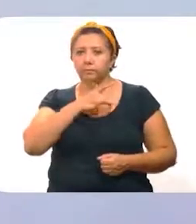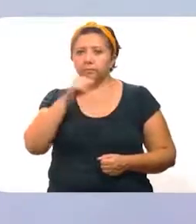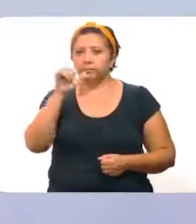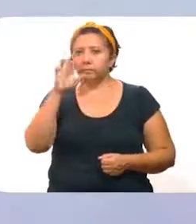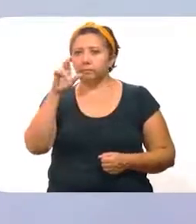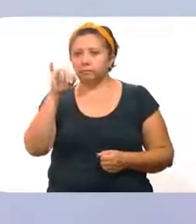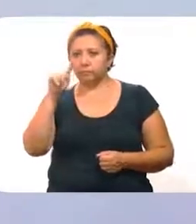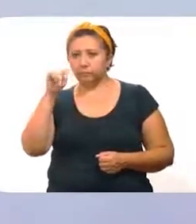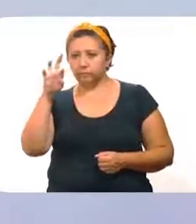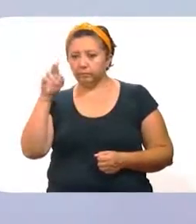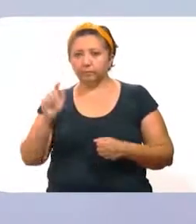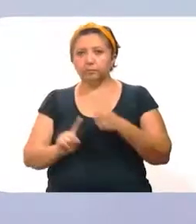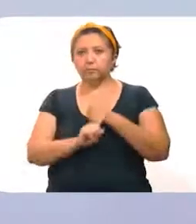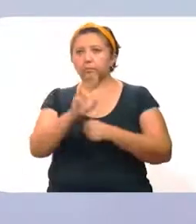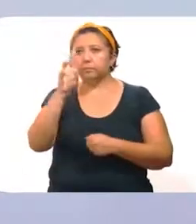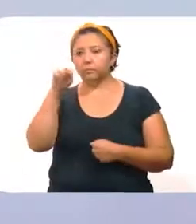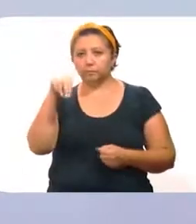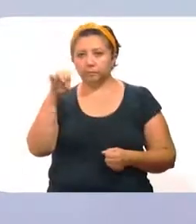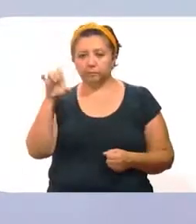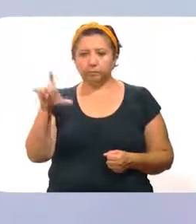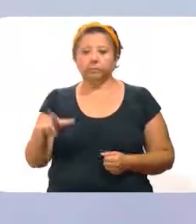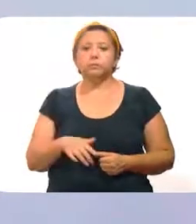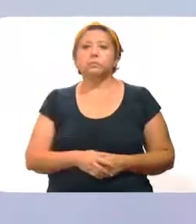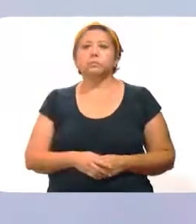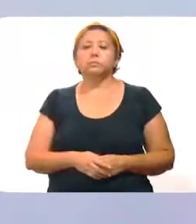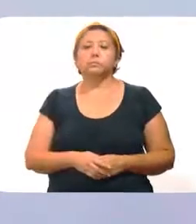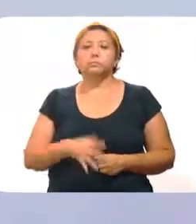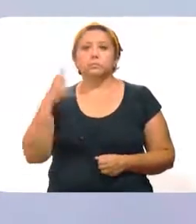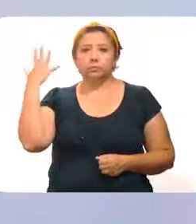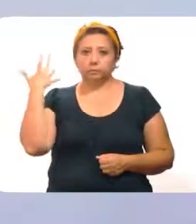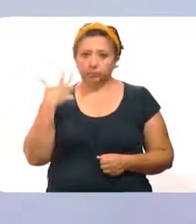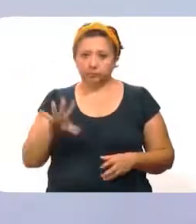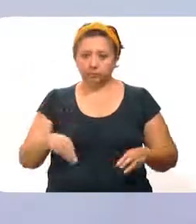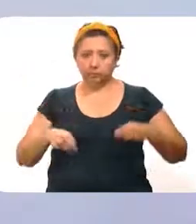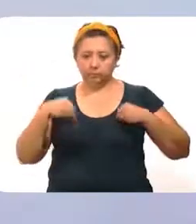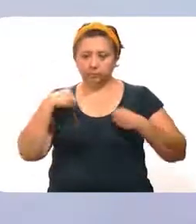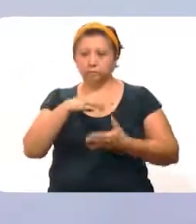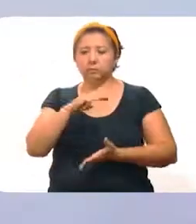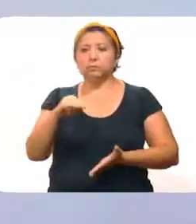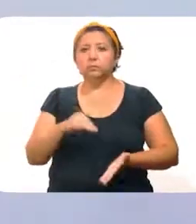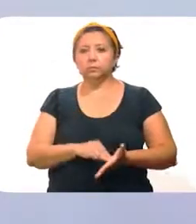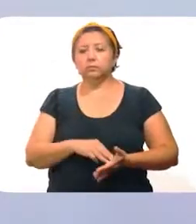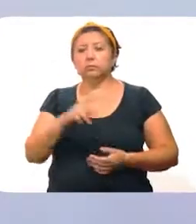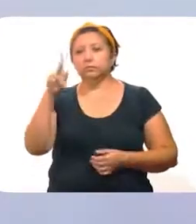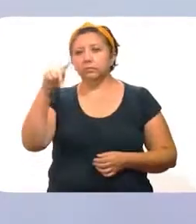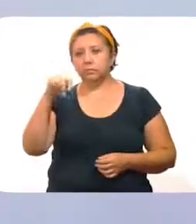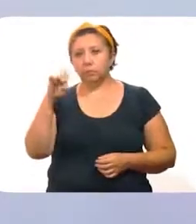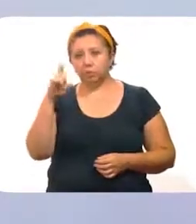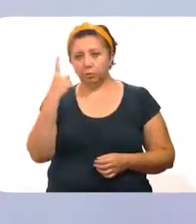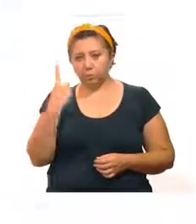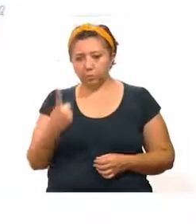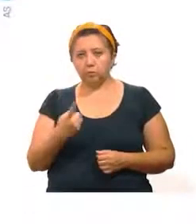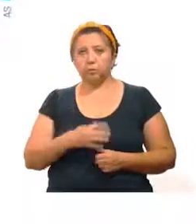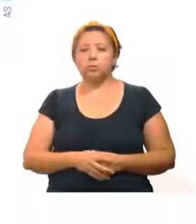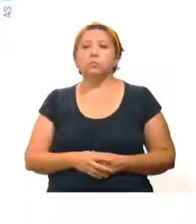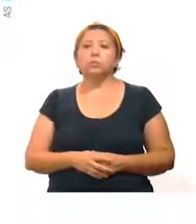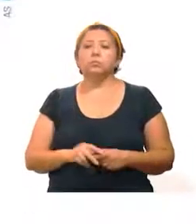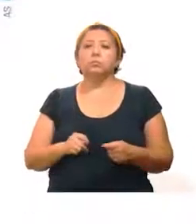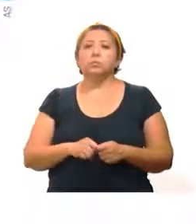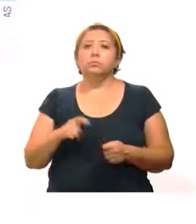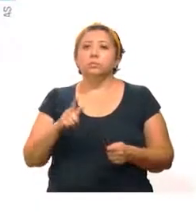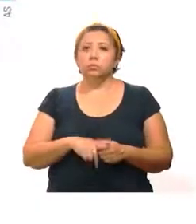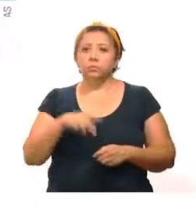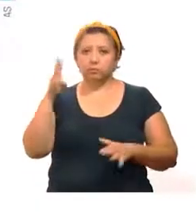artritis reumatoide e insuficiencia renal crónica. 10 residían en Mérida y en Motul con un caso. En